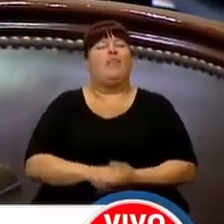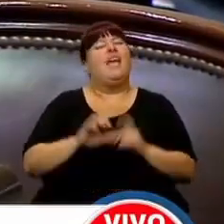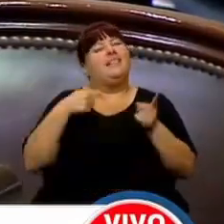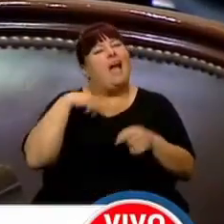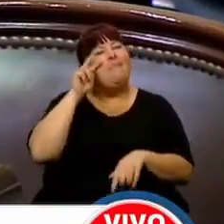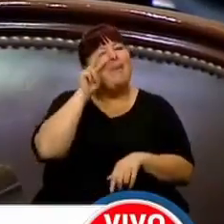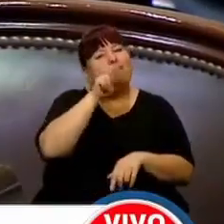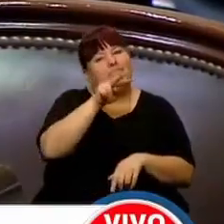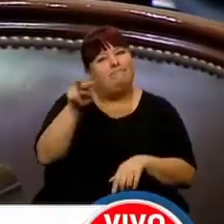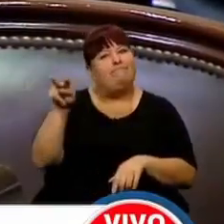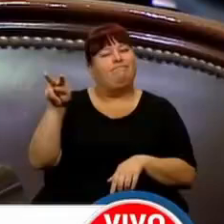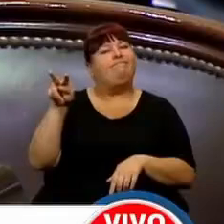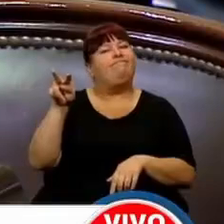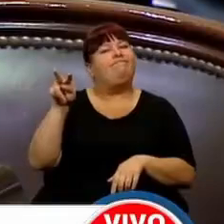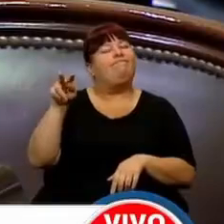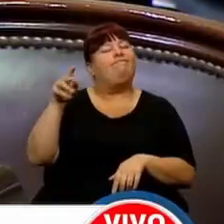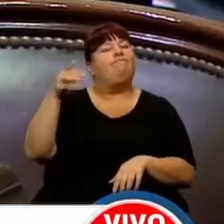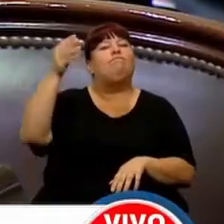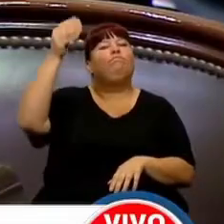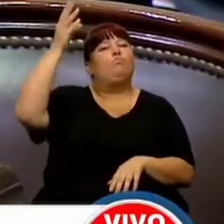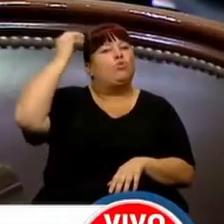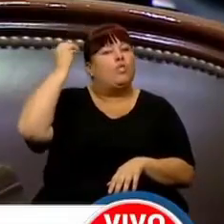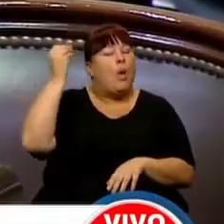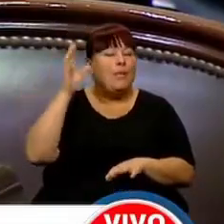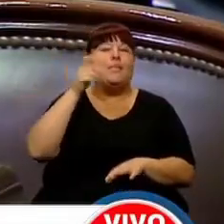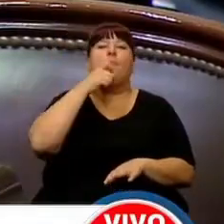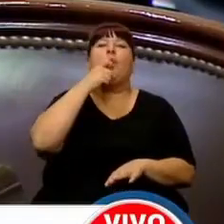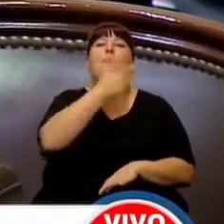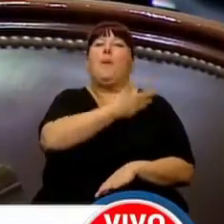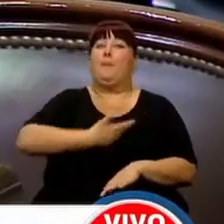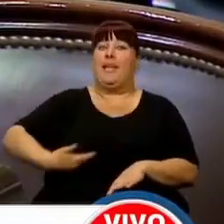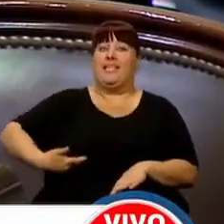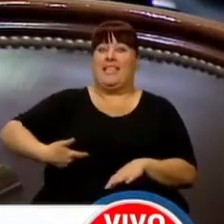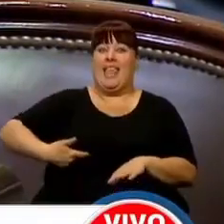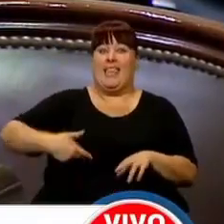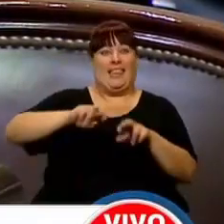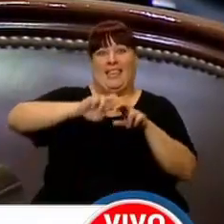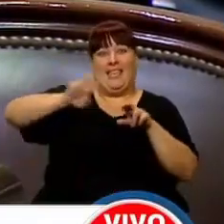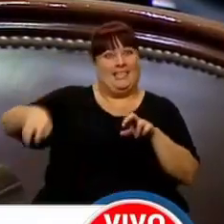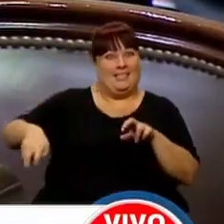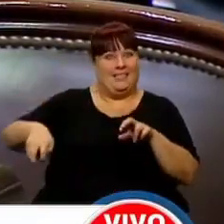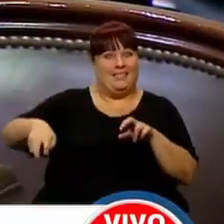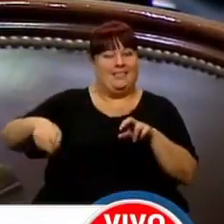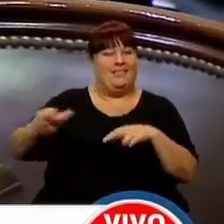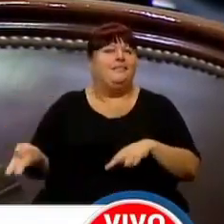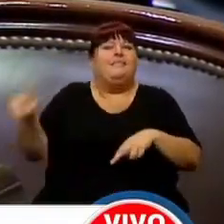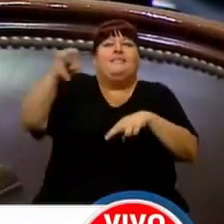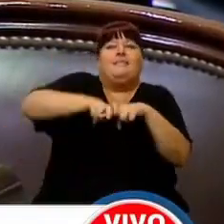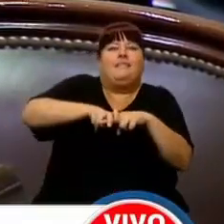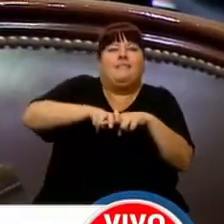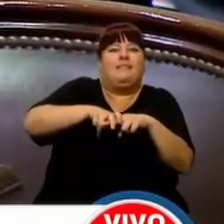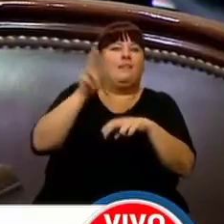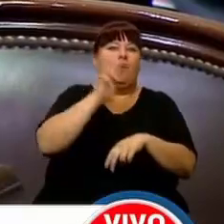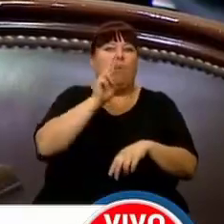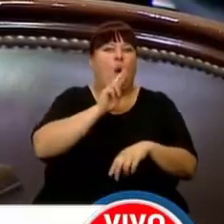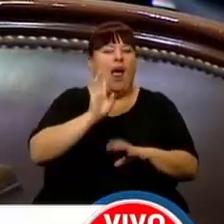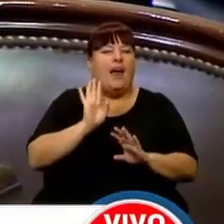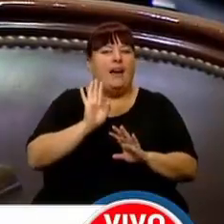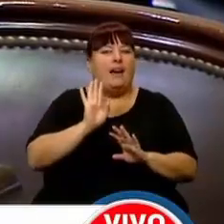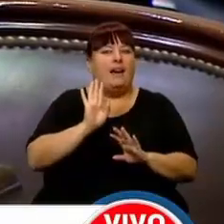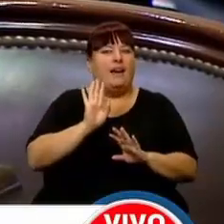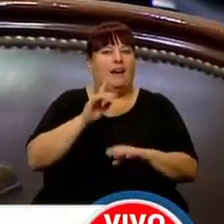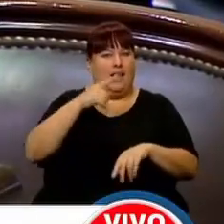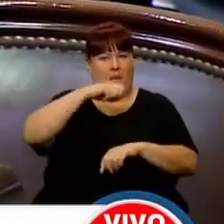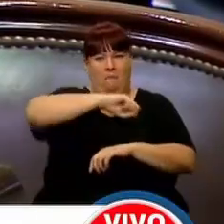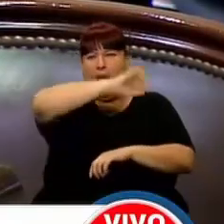También veo que muchas veces, cuando el presidente se baja, en esa silla se sienta una mujer a